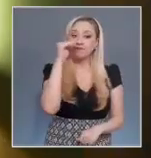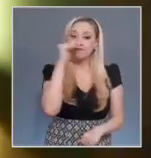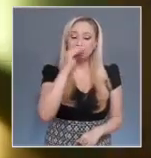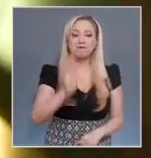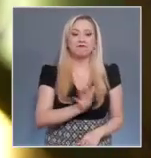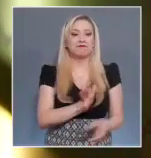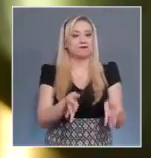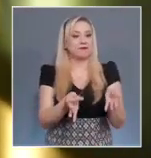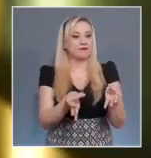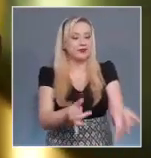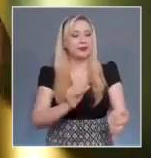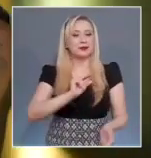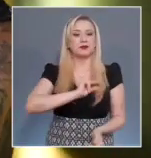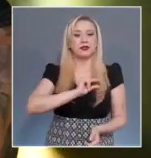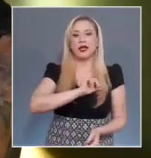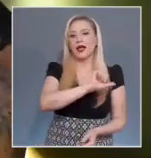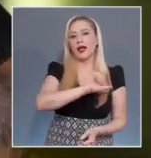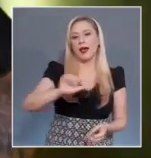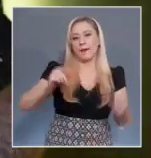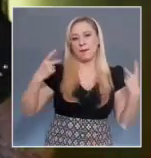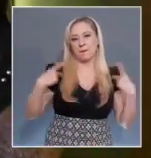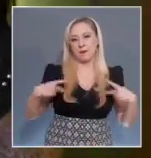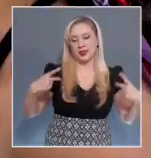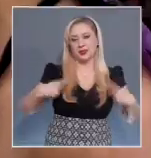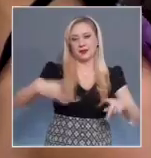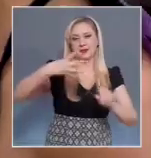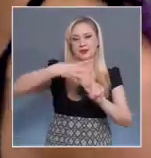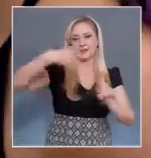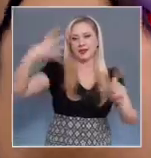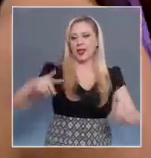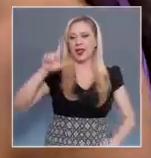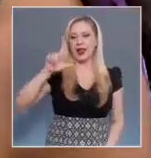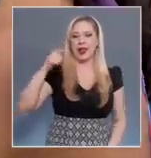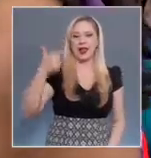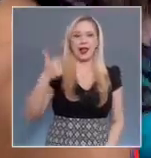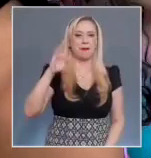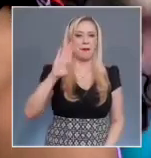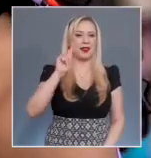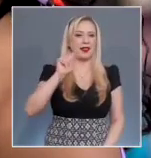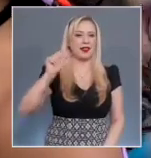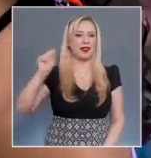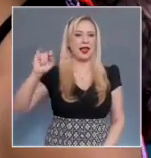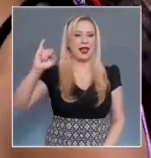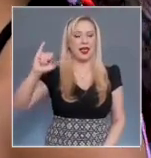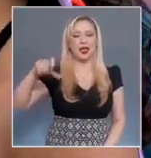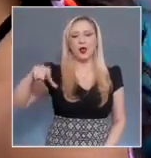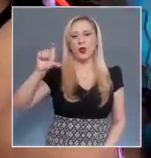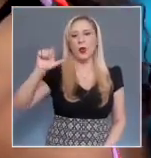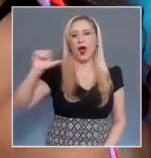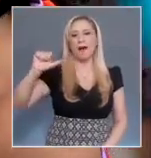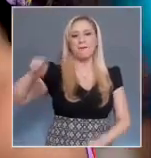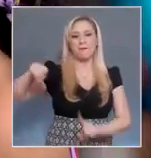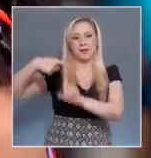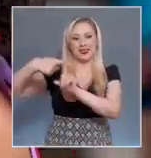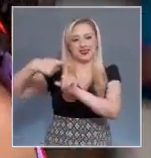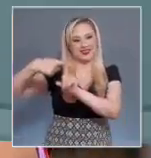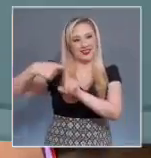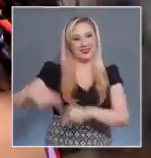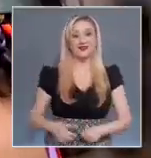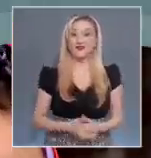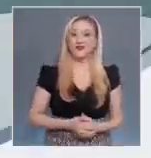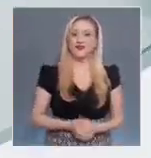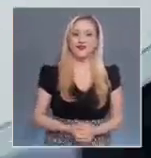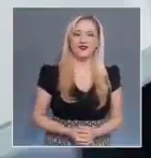especialización a personas LGBTTIQA+. Canal del Poder Judicial de la Federación, Elsa González.